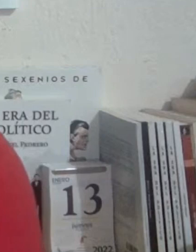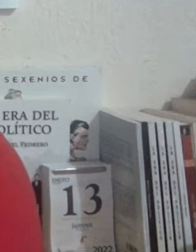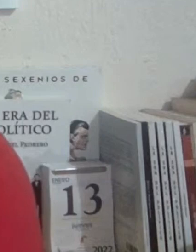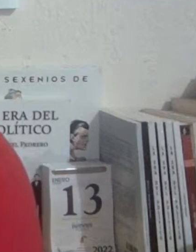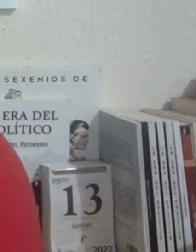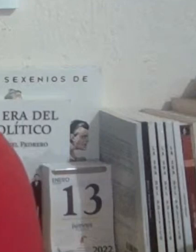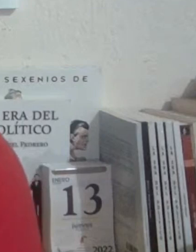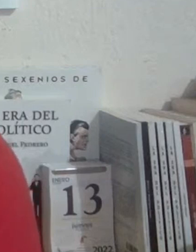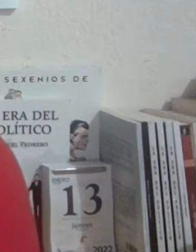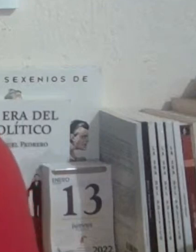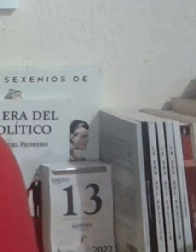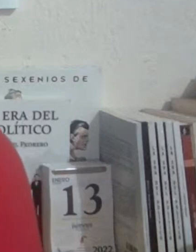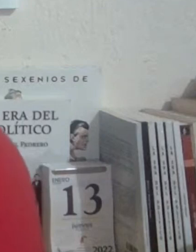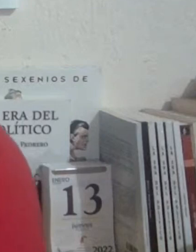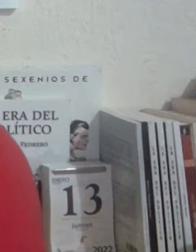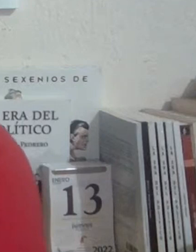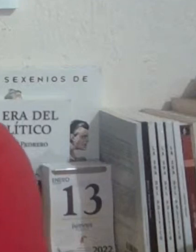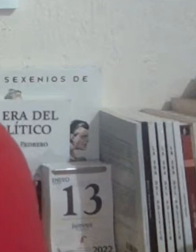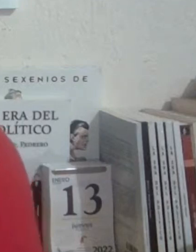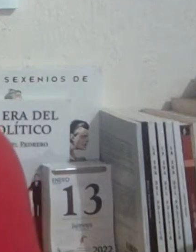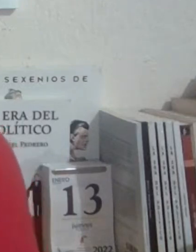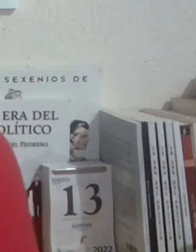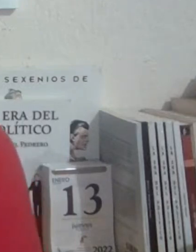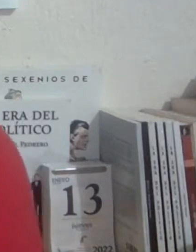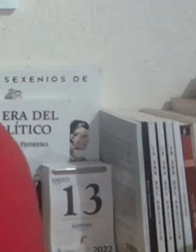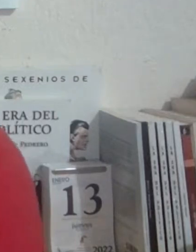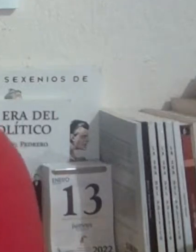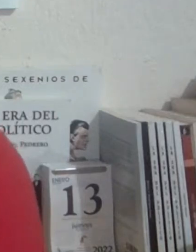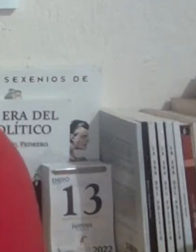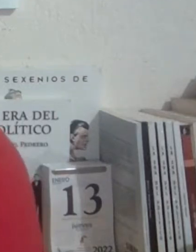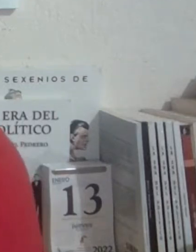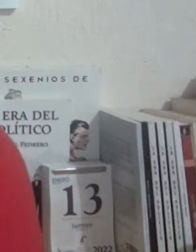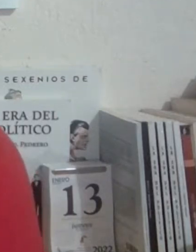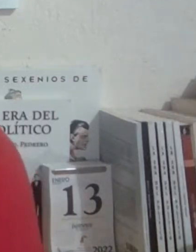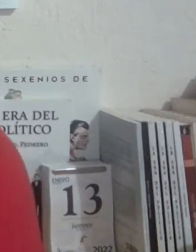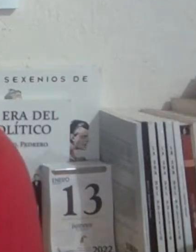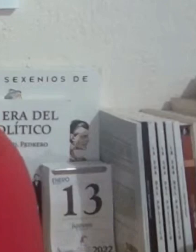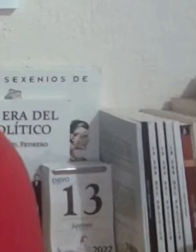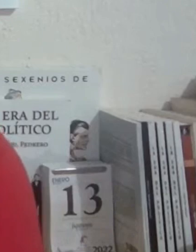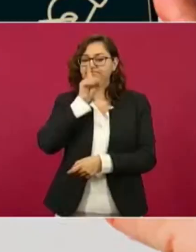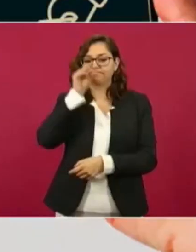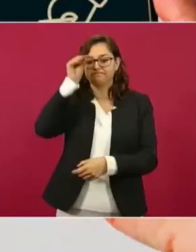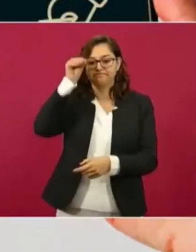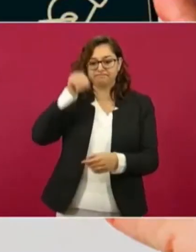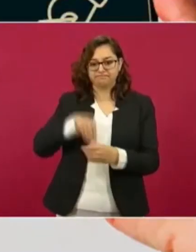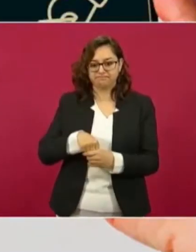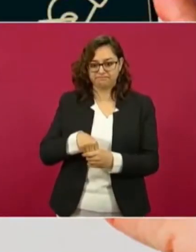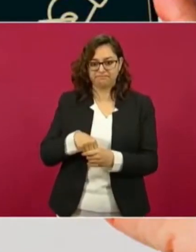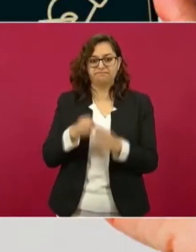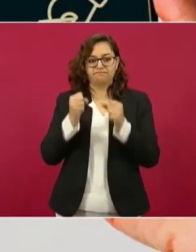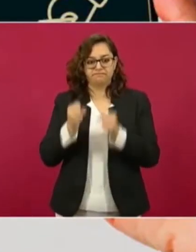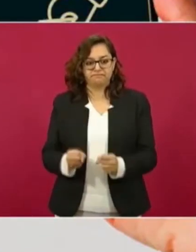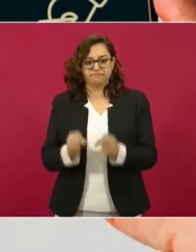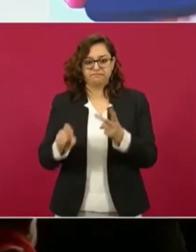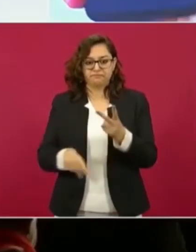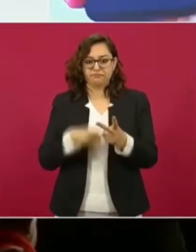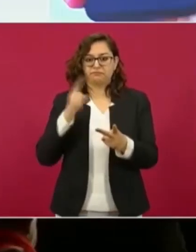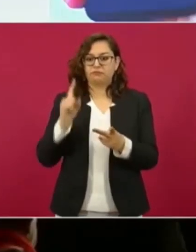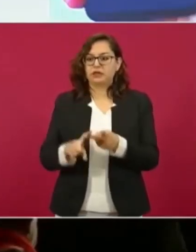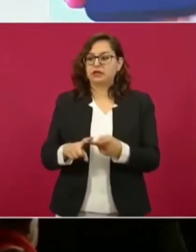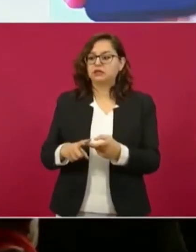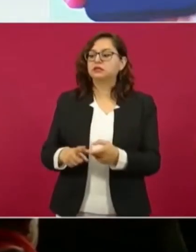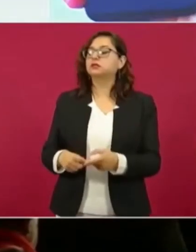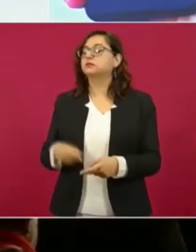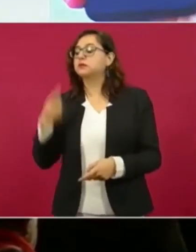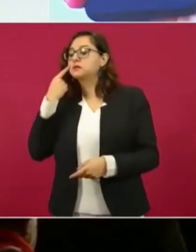estos hombres que siguen en el poder. Justamente quien está actualmente, pues Manuel Limón, uno de los tentáculos también de Carlos Romero